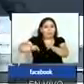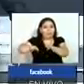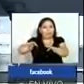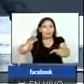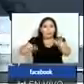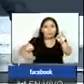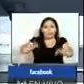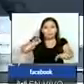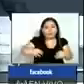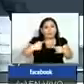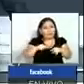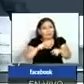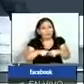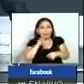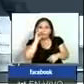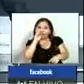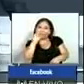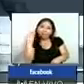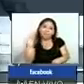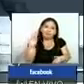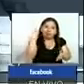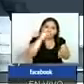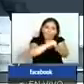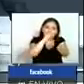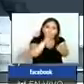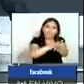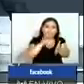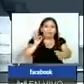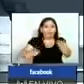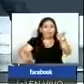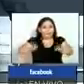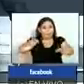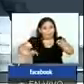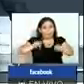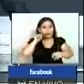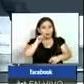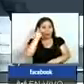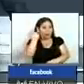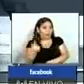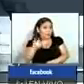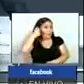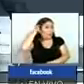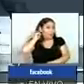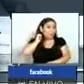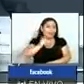embargo Exigen que se fije Una fecha Para la audiencia Preliminar En contra Del presunto Asesino